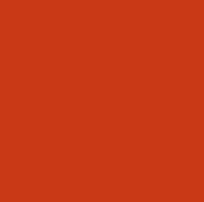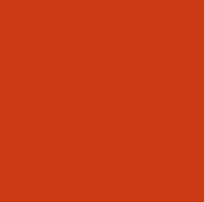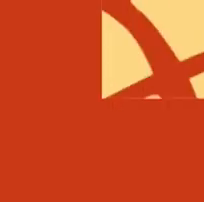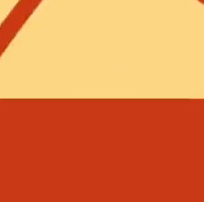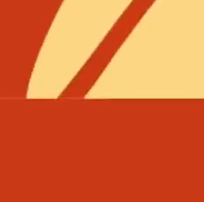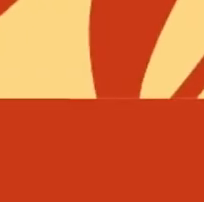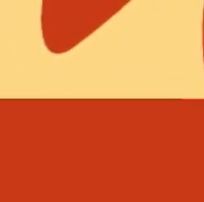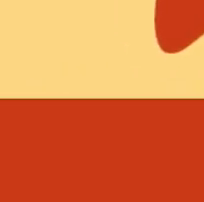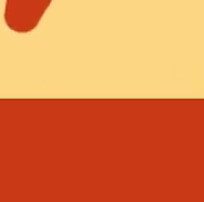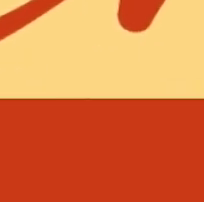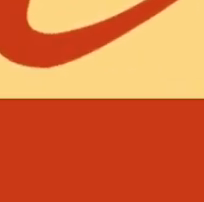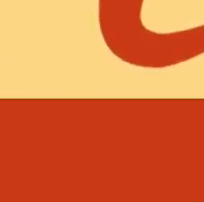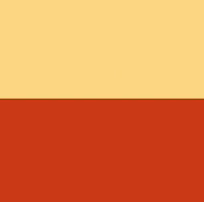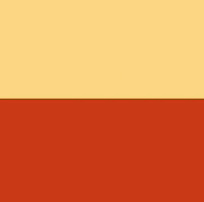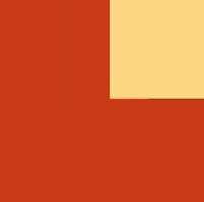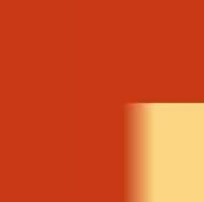a